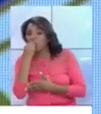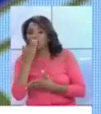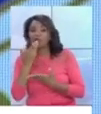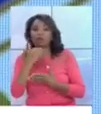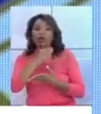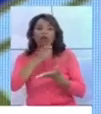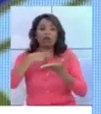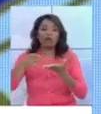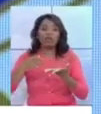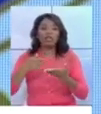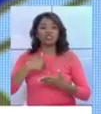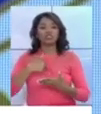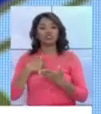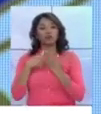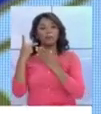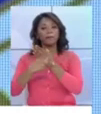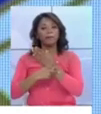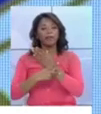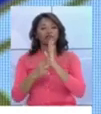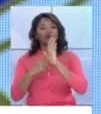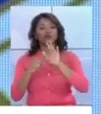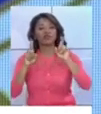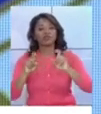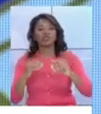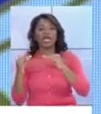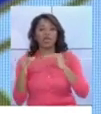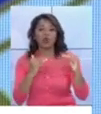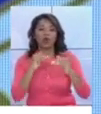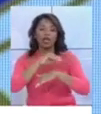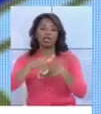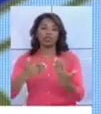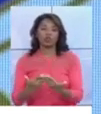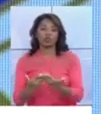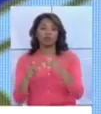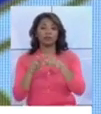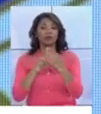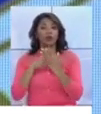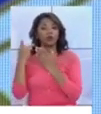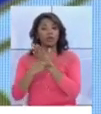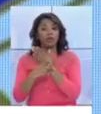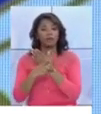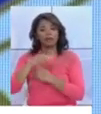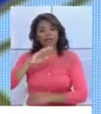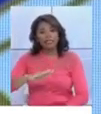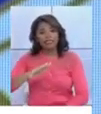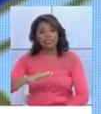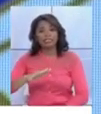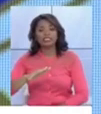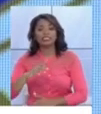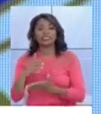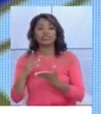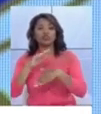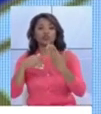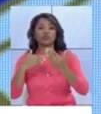yo propongo una educación que sea equitativa con programas como la primera infancia a nivel nacional